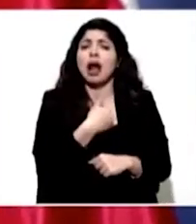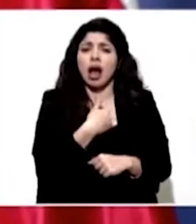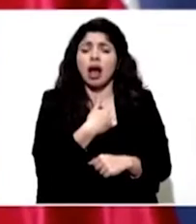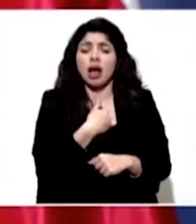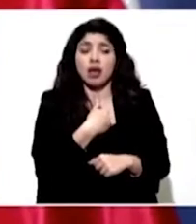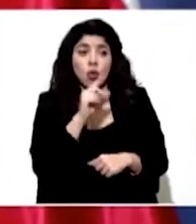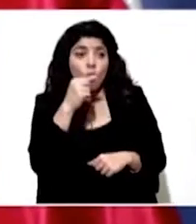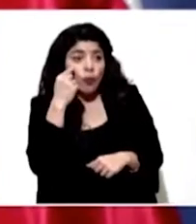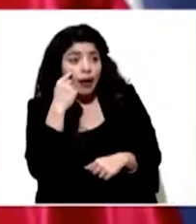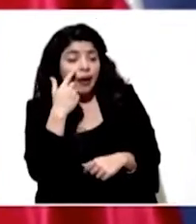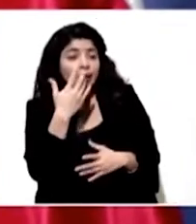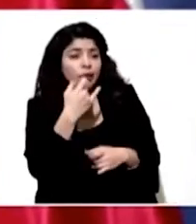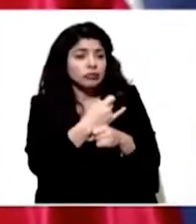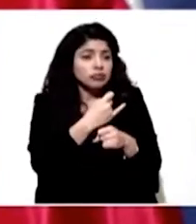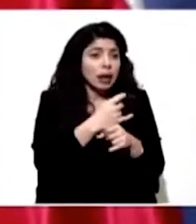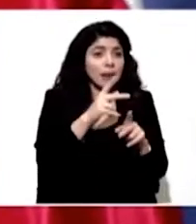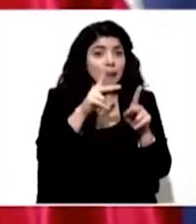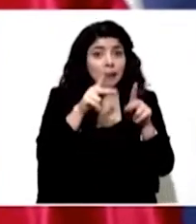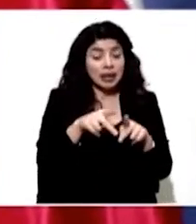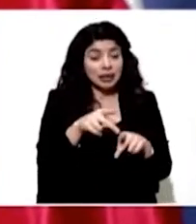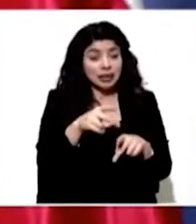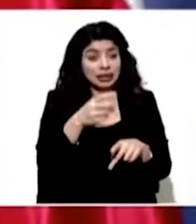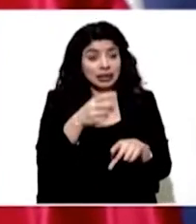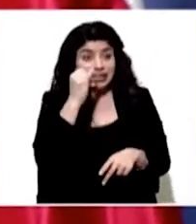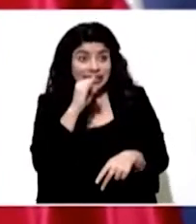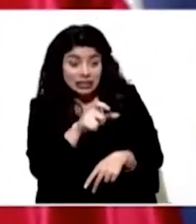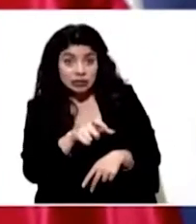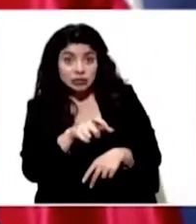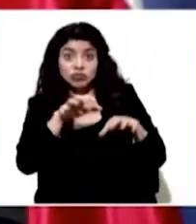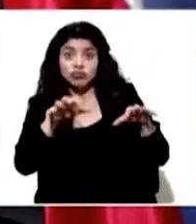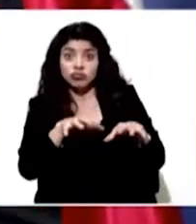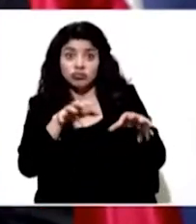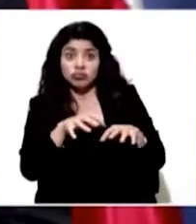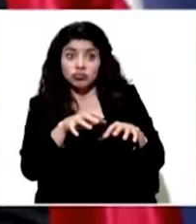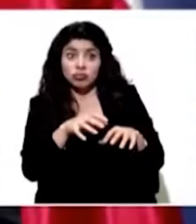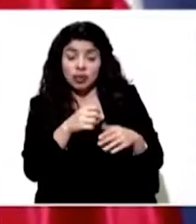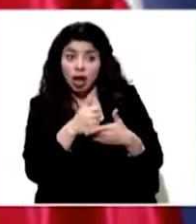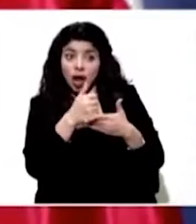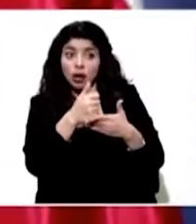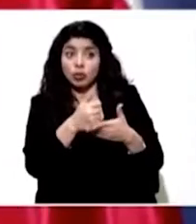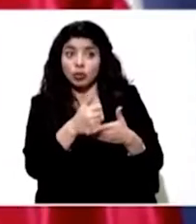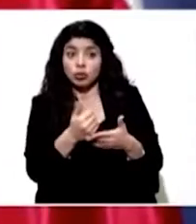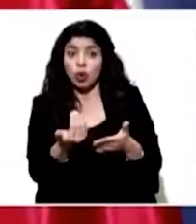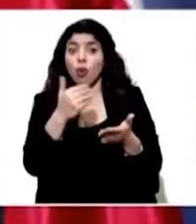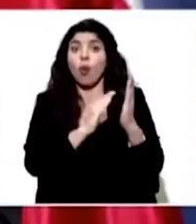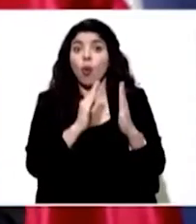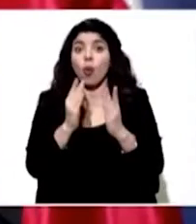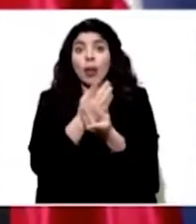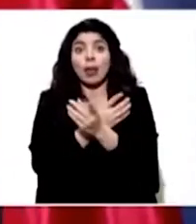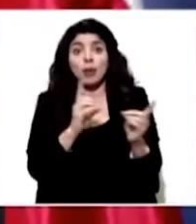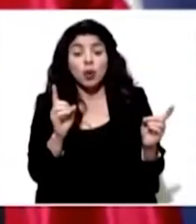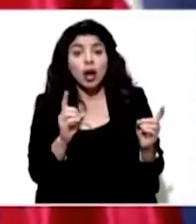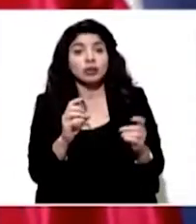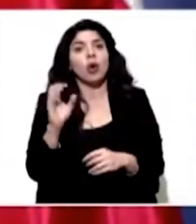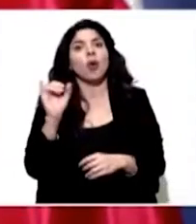entidades, gobiernos particulares que tomen medidas considerables para restaurar el orden democrático, para aquellos que